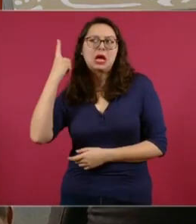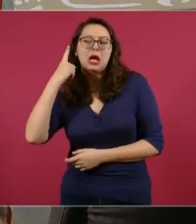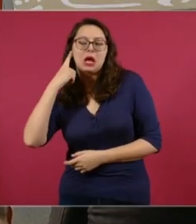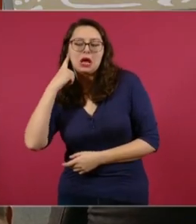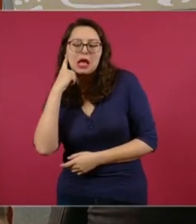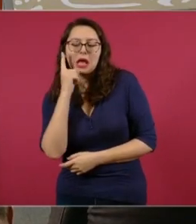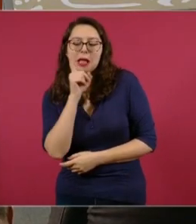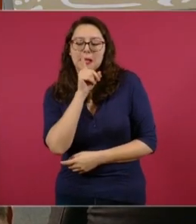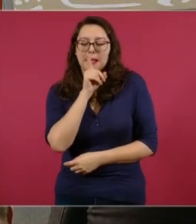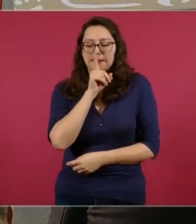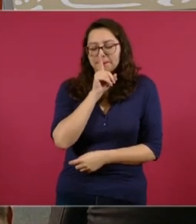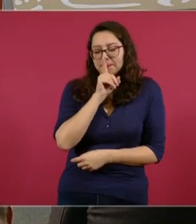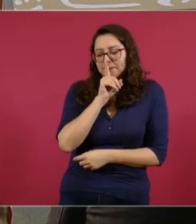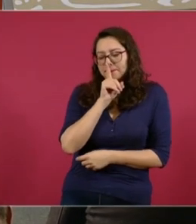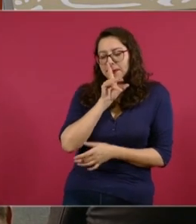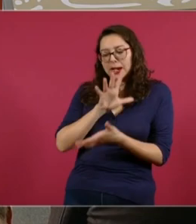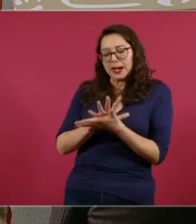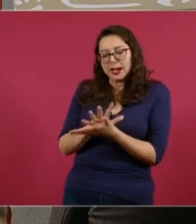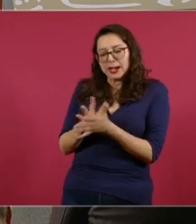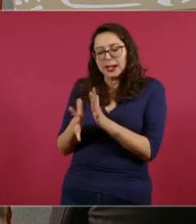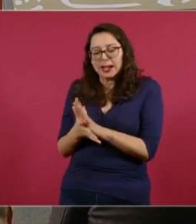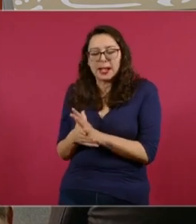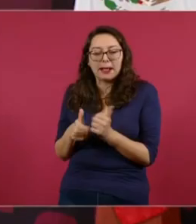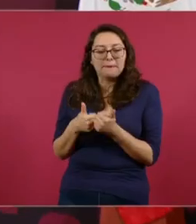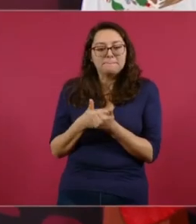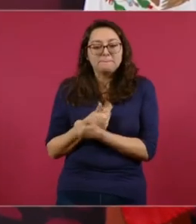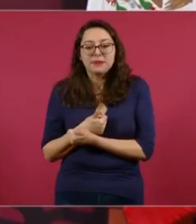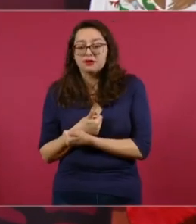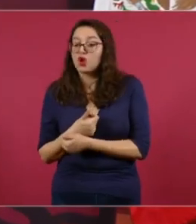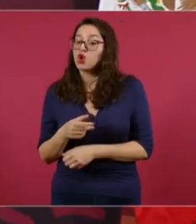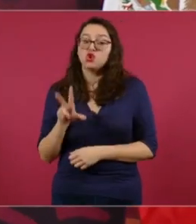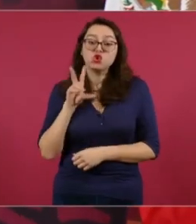Si tenemos una información, sea